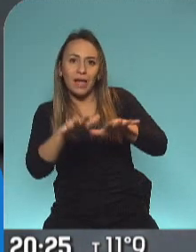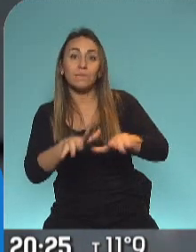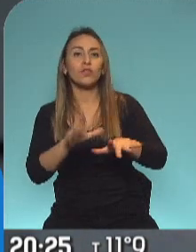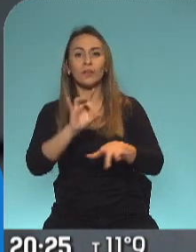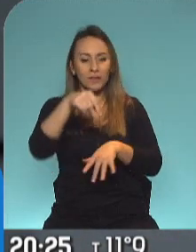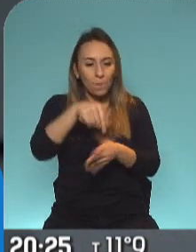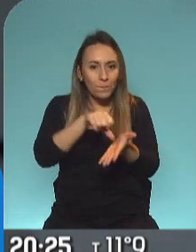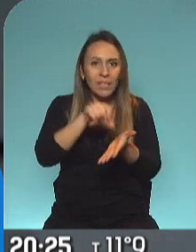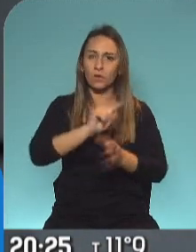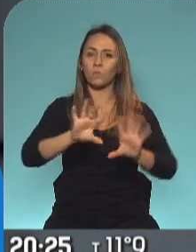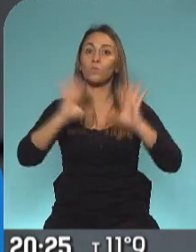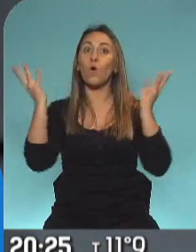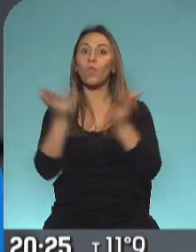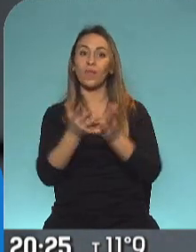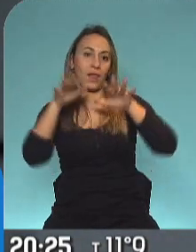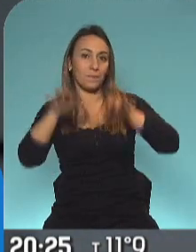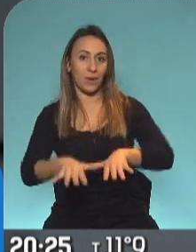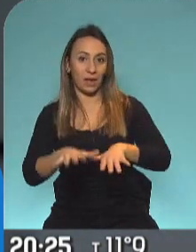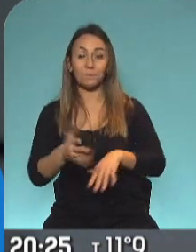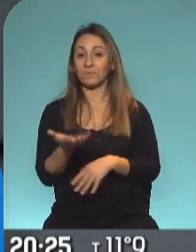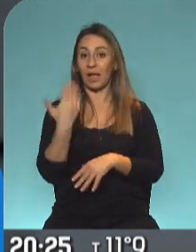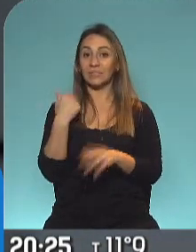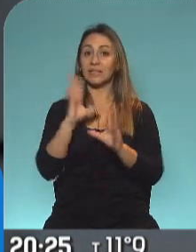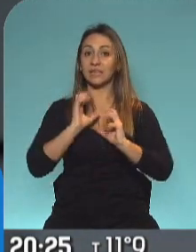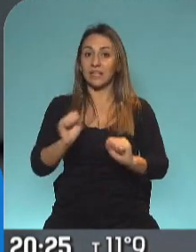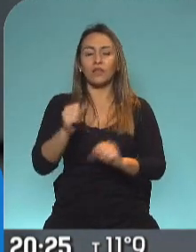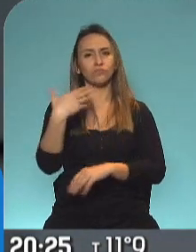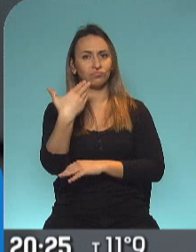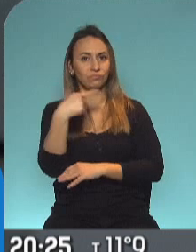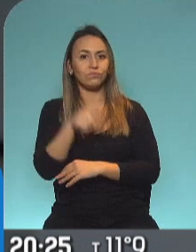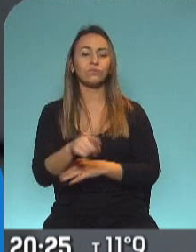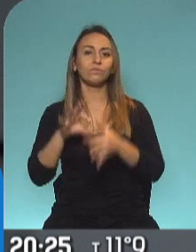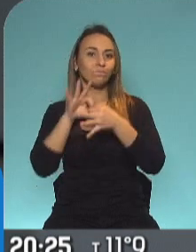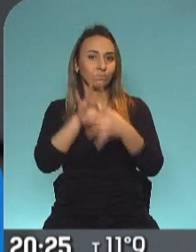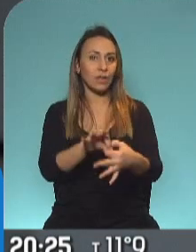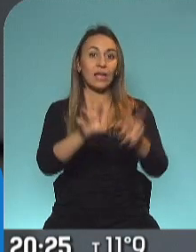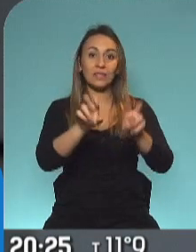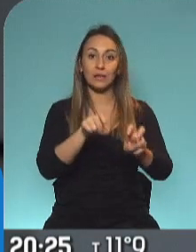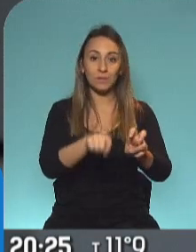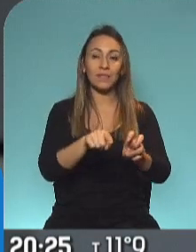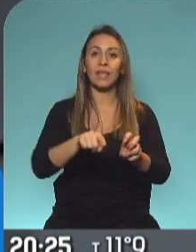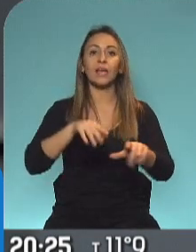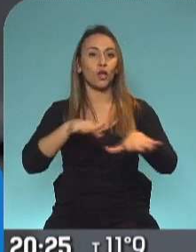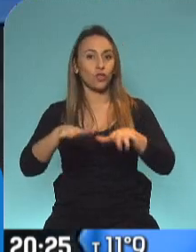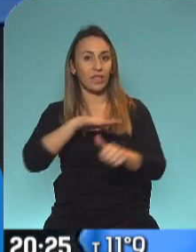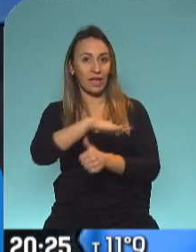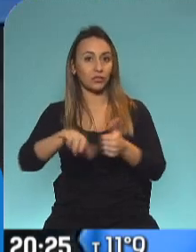las palabras del secretario general de la ONU haciendo referencia a esto vinculado con el contexto de la